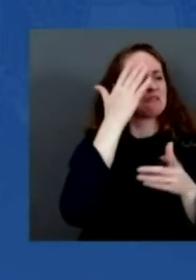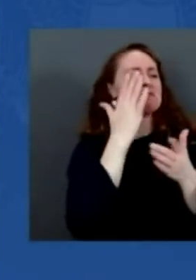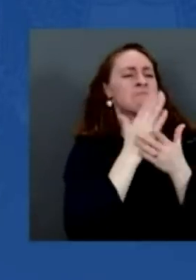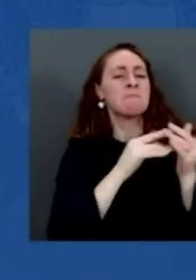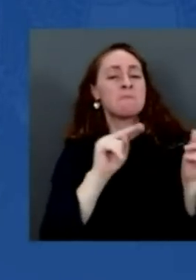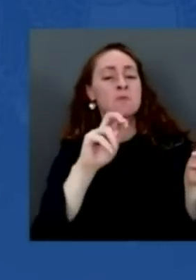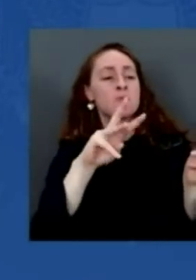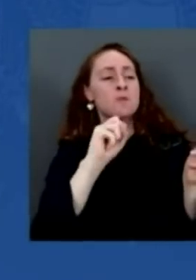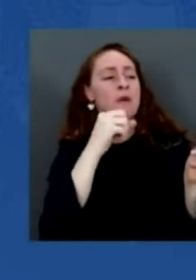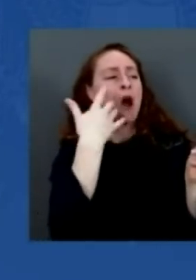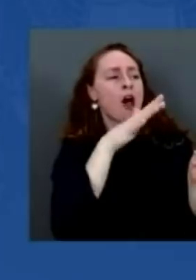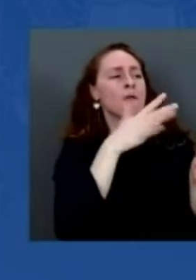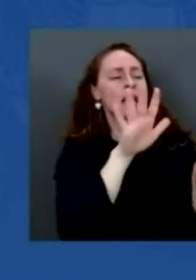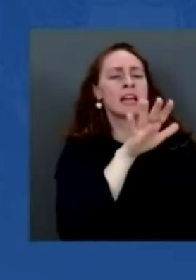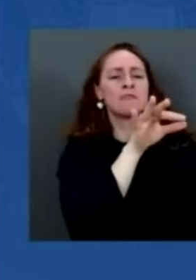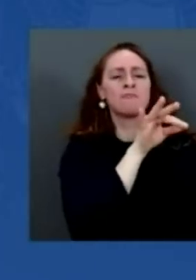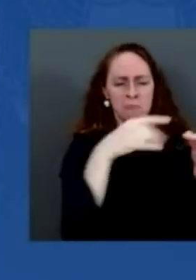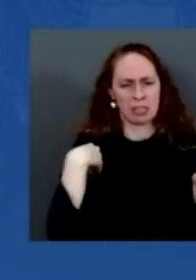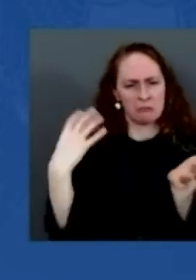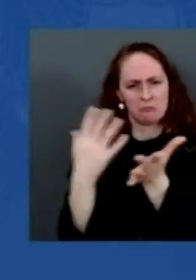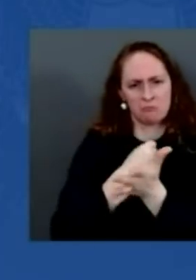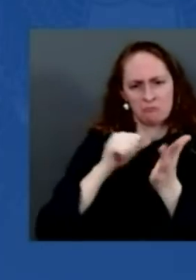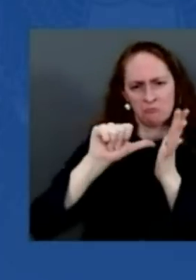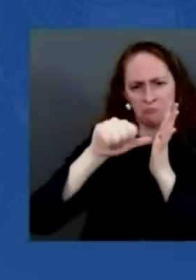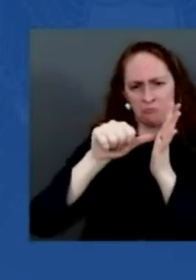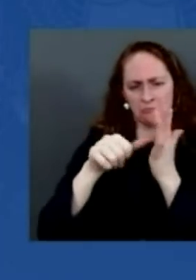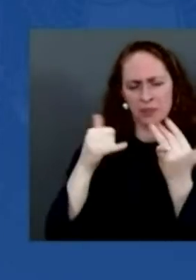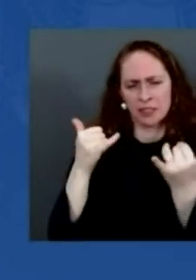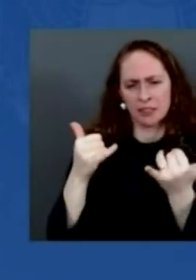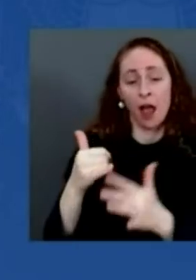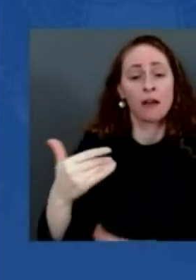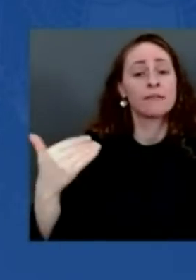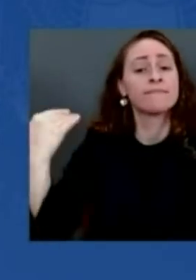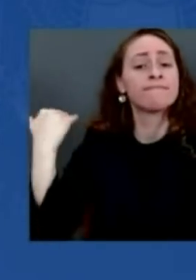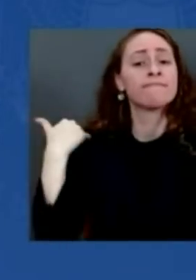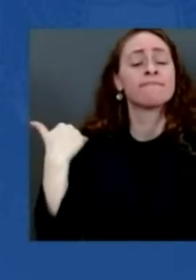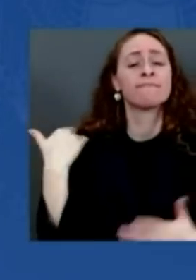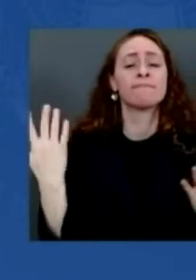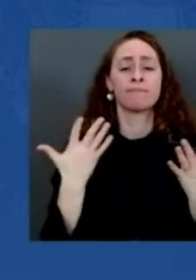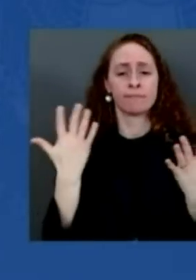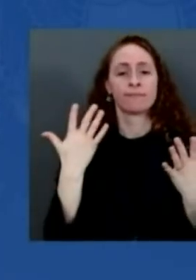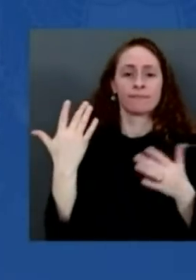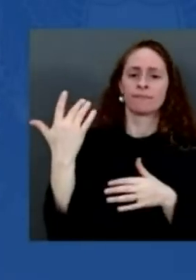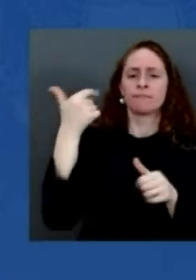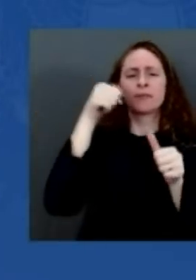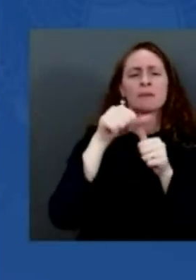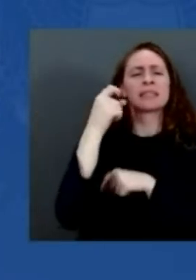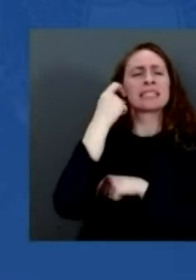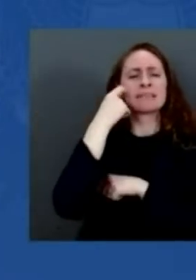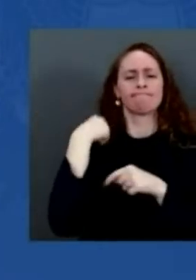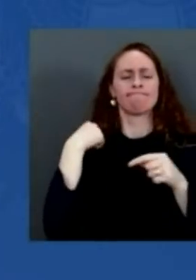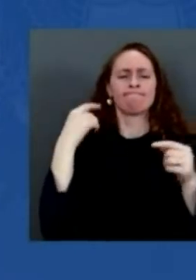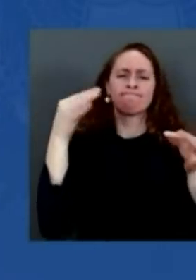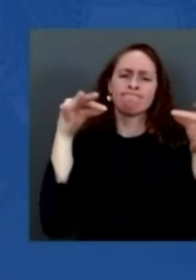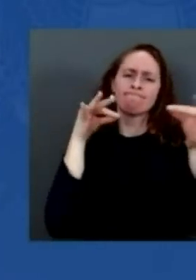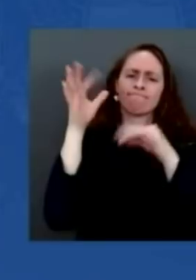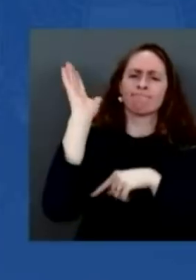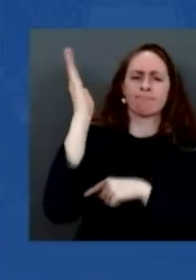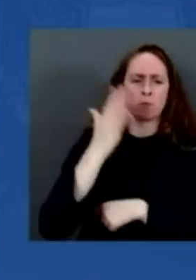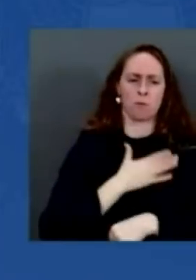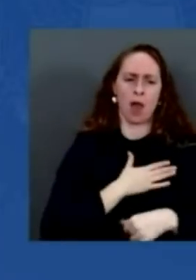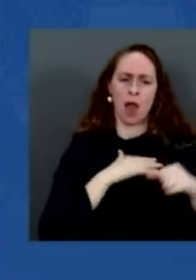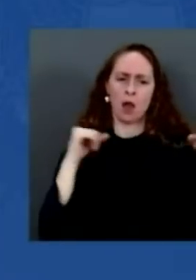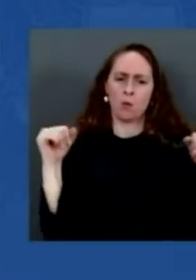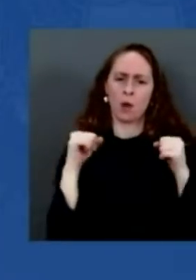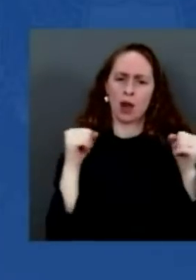mensaje dejó claro que las personas vacunadas podrían tener festividades navideñas cercanas a lo normal mientras que la época invernal